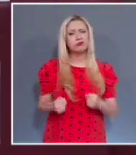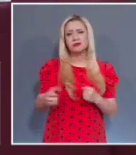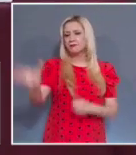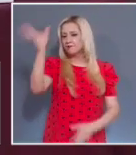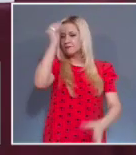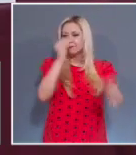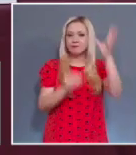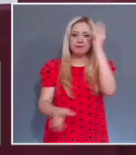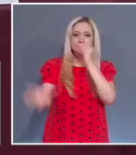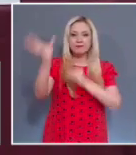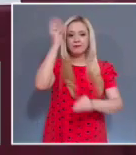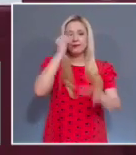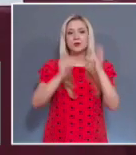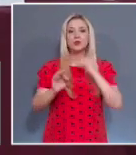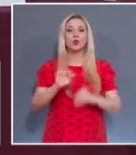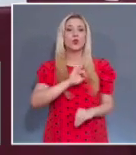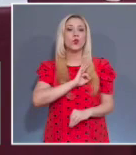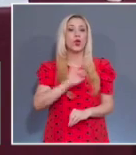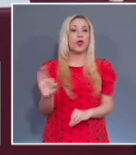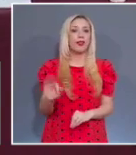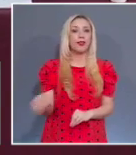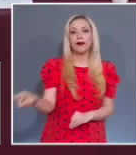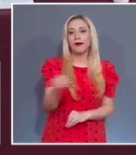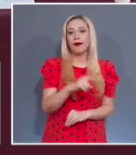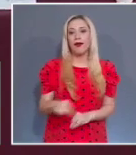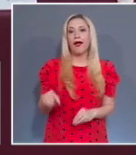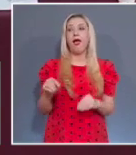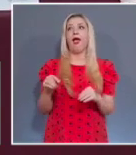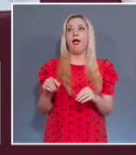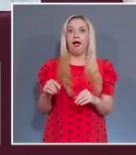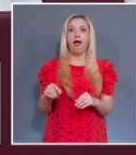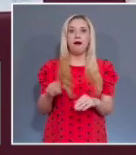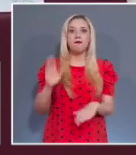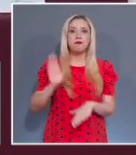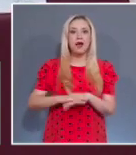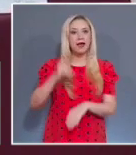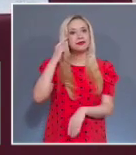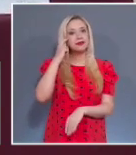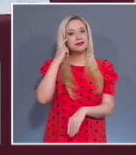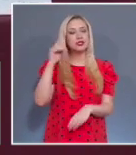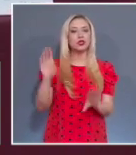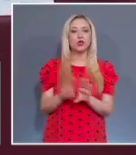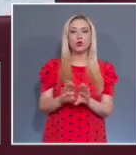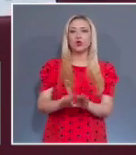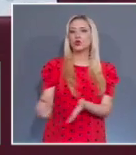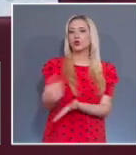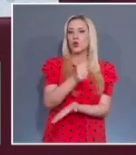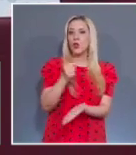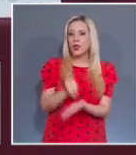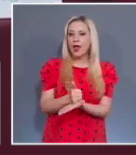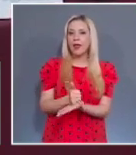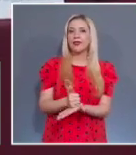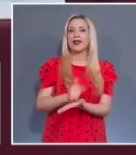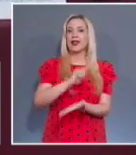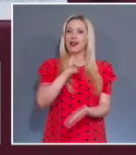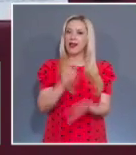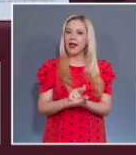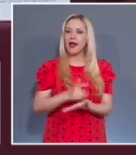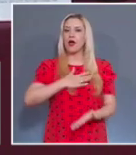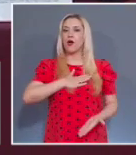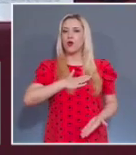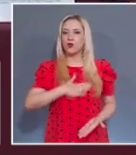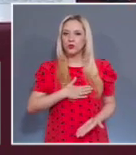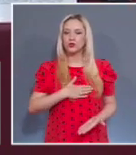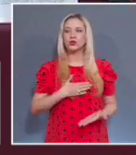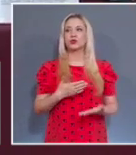permitirán contribuir de manera significativa a la construcción de ciudades más justas, equitativas y